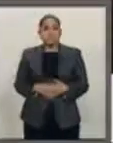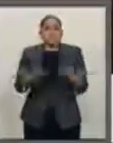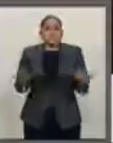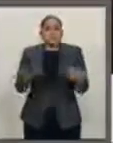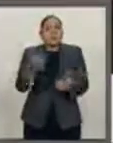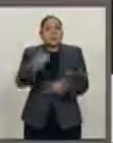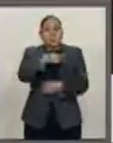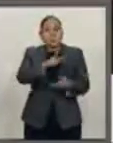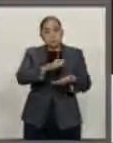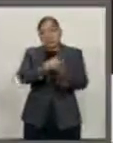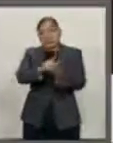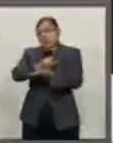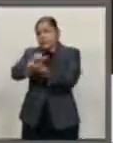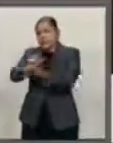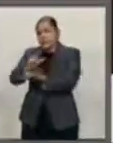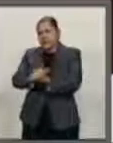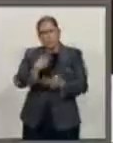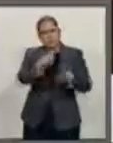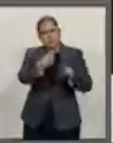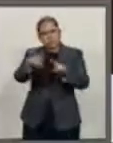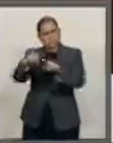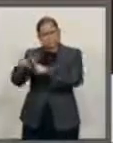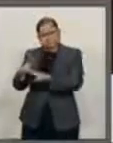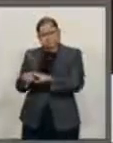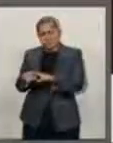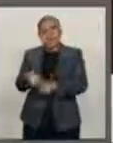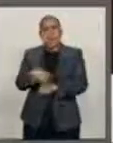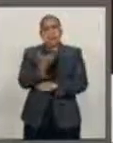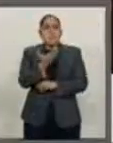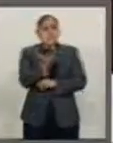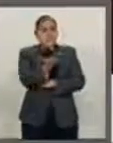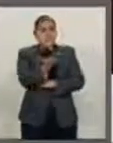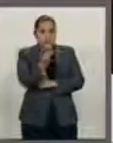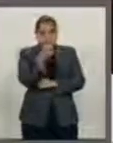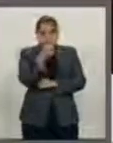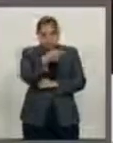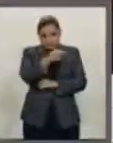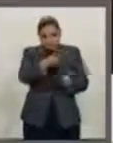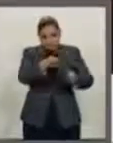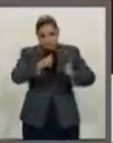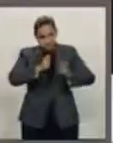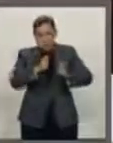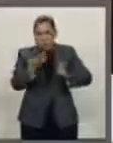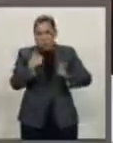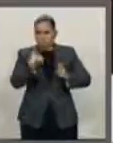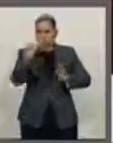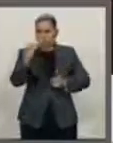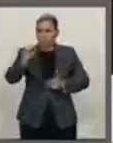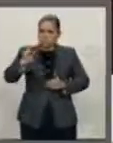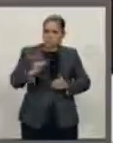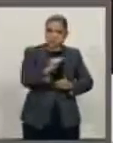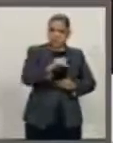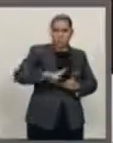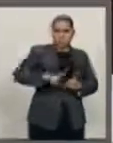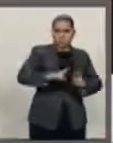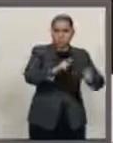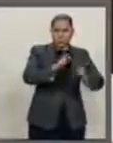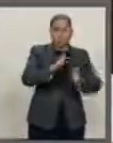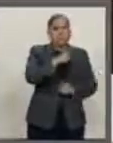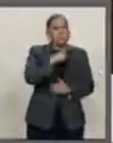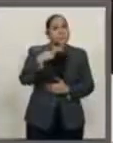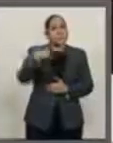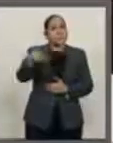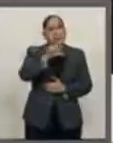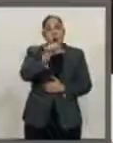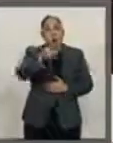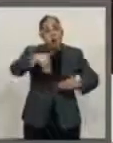secundarias que exijan como requisito para ocupar un cargo público la calidad de ser mexicano por nacimiento se oponen